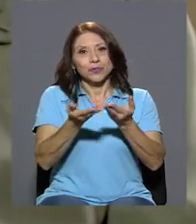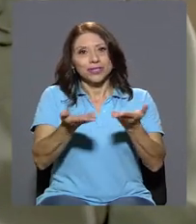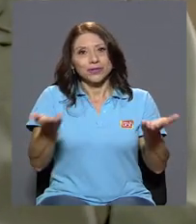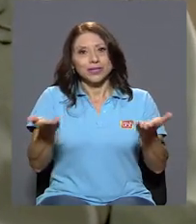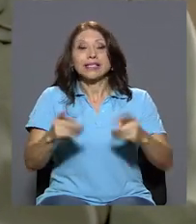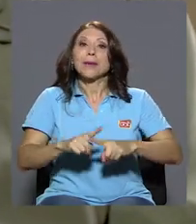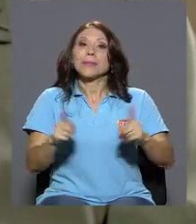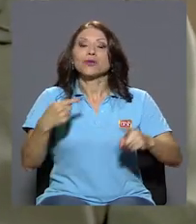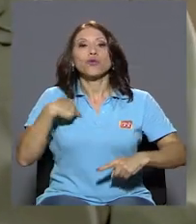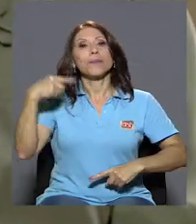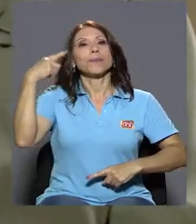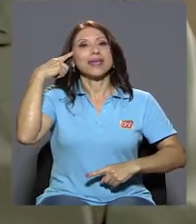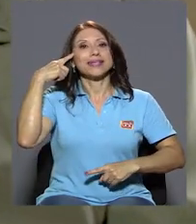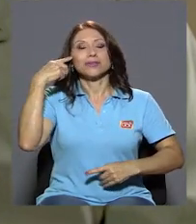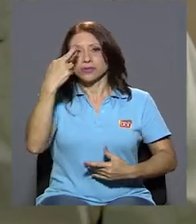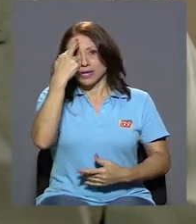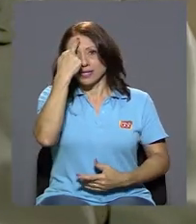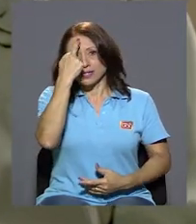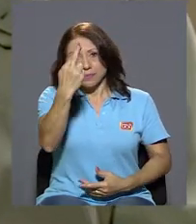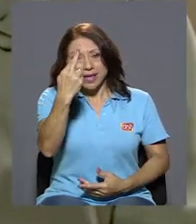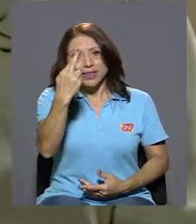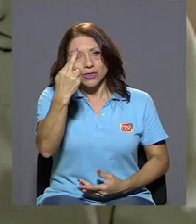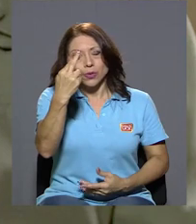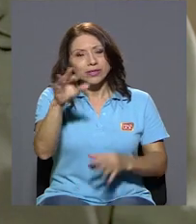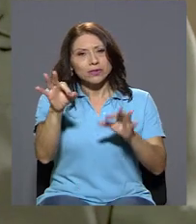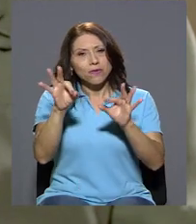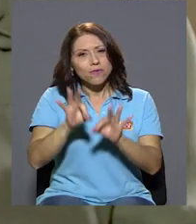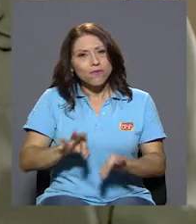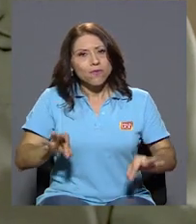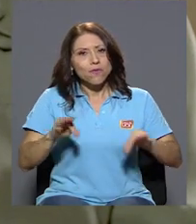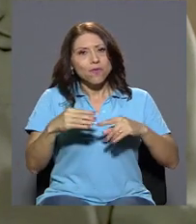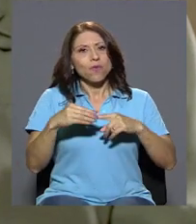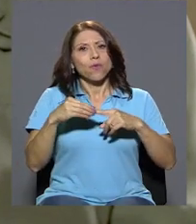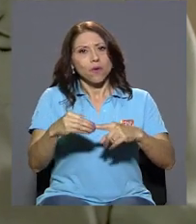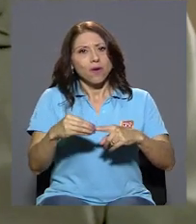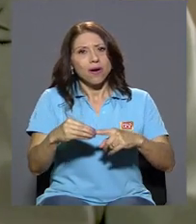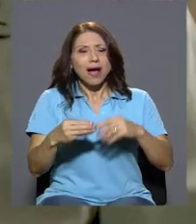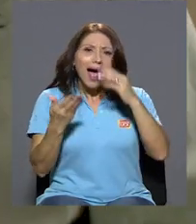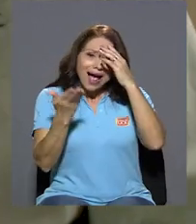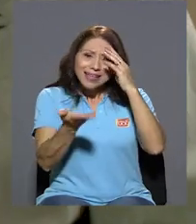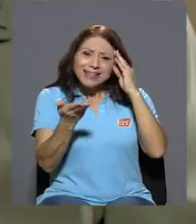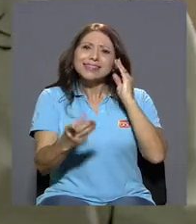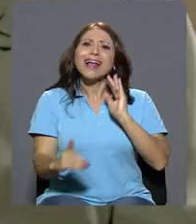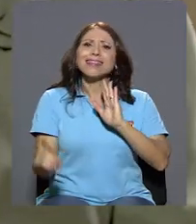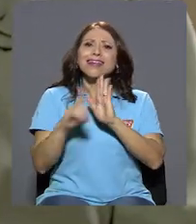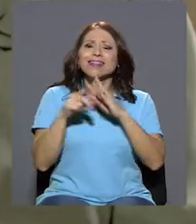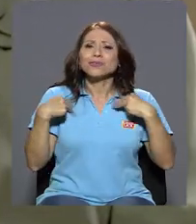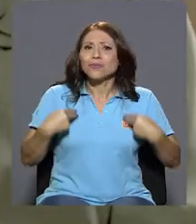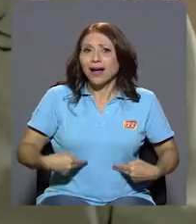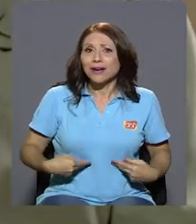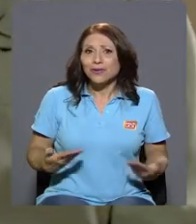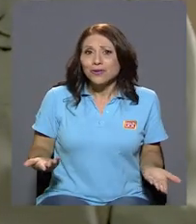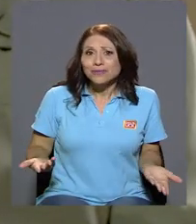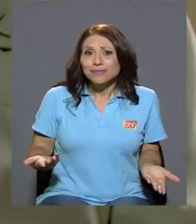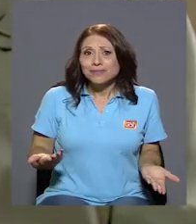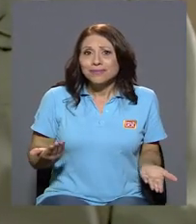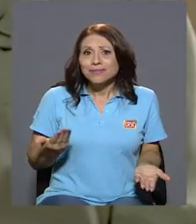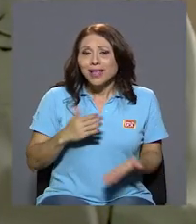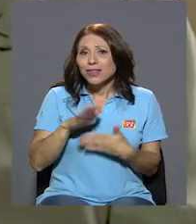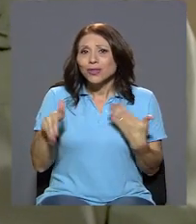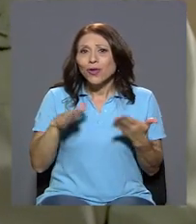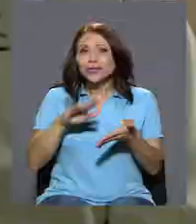muchas cosas pero por lo menos yo pienso que el respeto es fundamental es ahí está el derecho humano